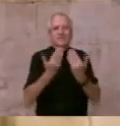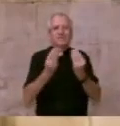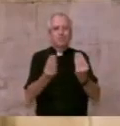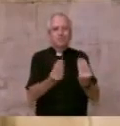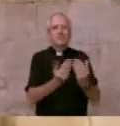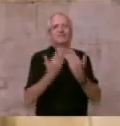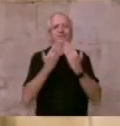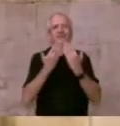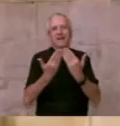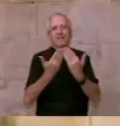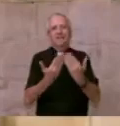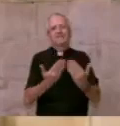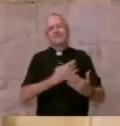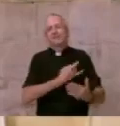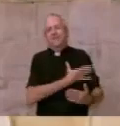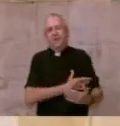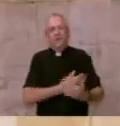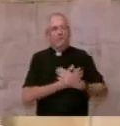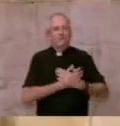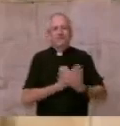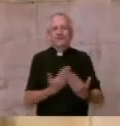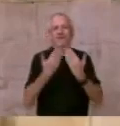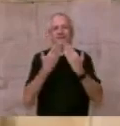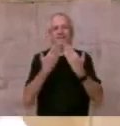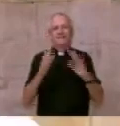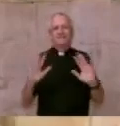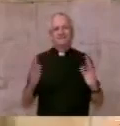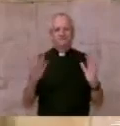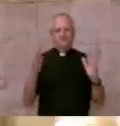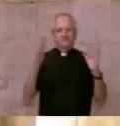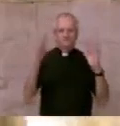moltes, moltes gràcies, ben d'acord, gràcies.